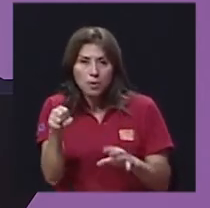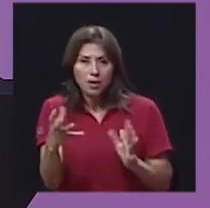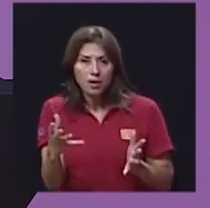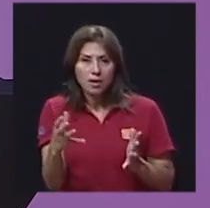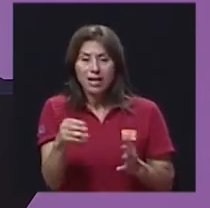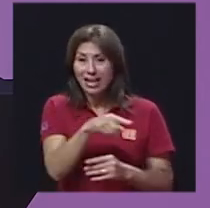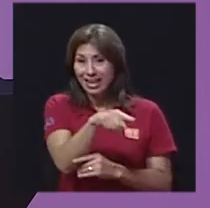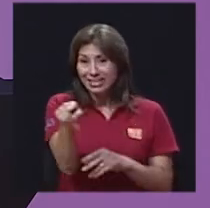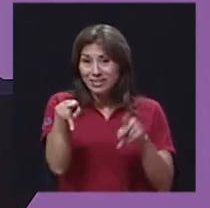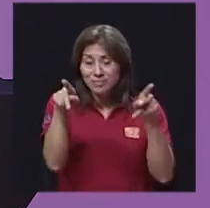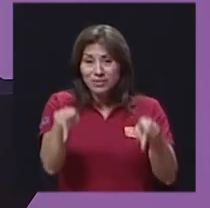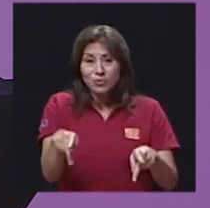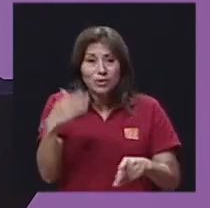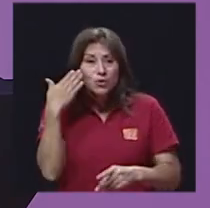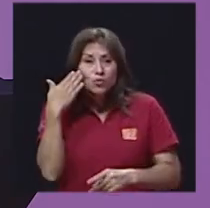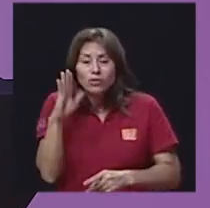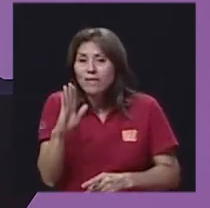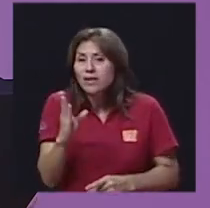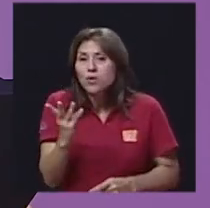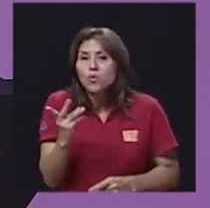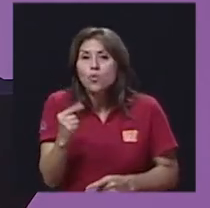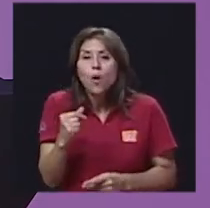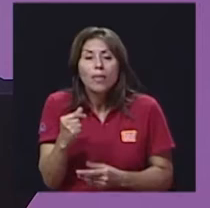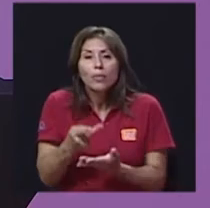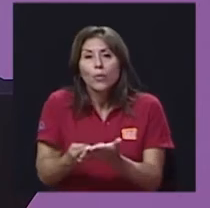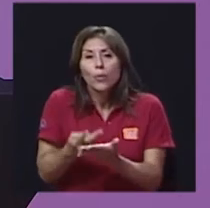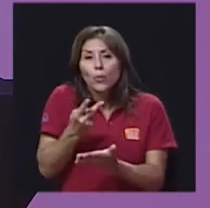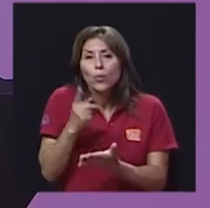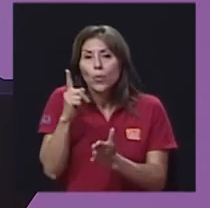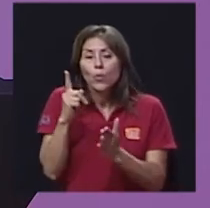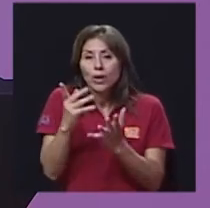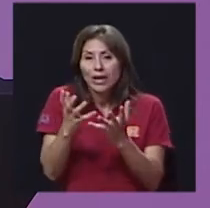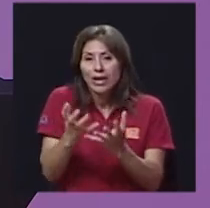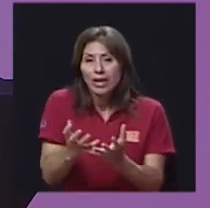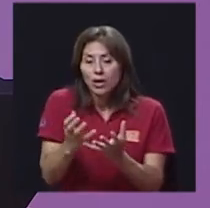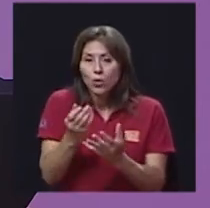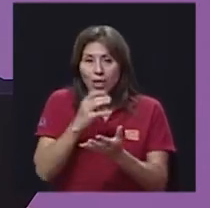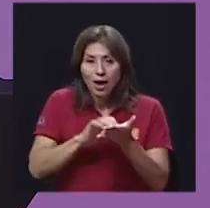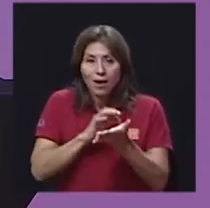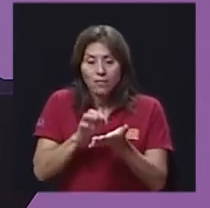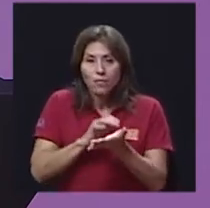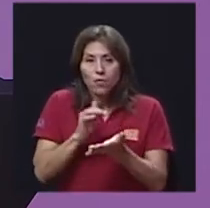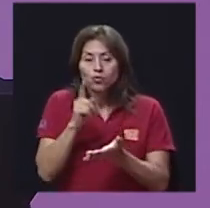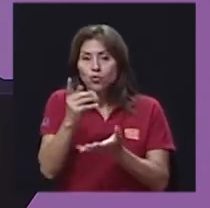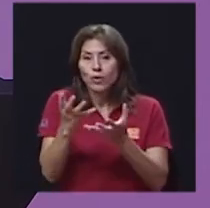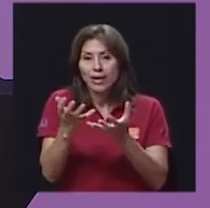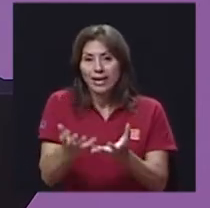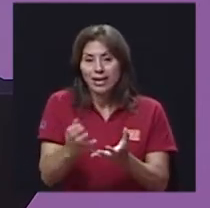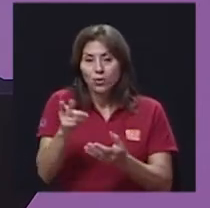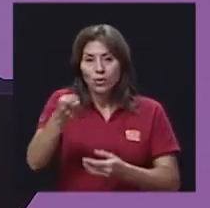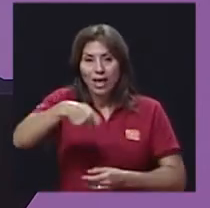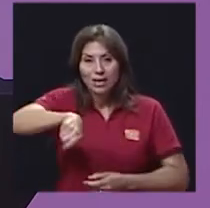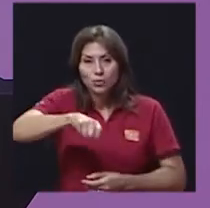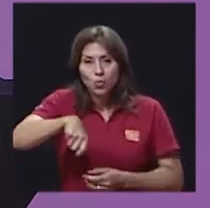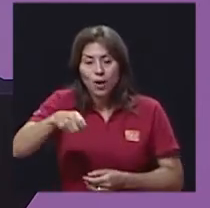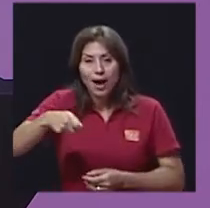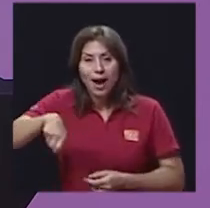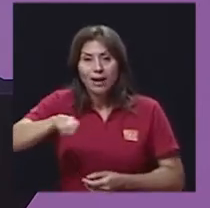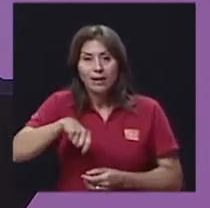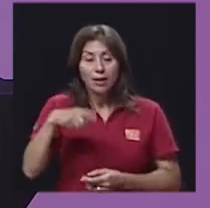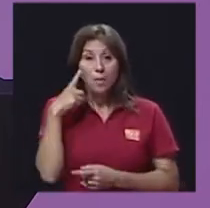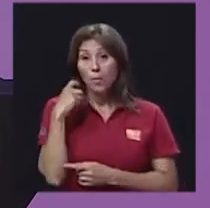mínima noción de cuánto cuesta un kilo de arroz, un kilo de azúcar, porque han estado bajo un